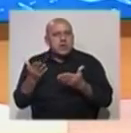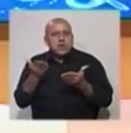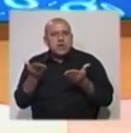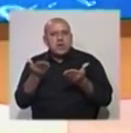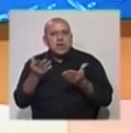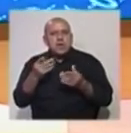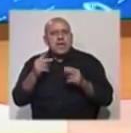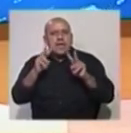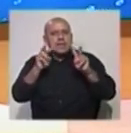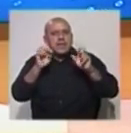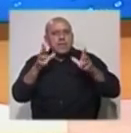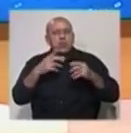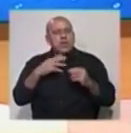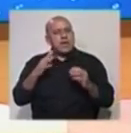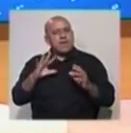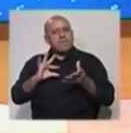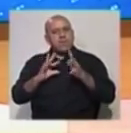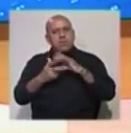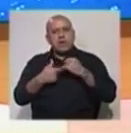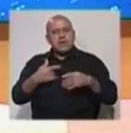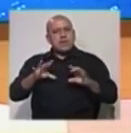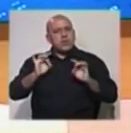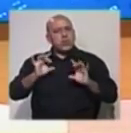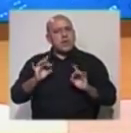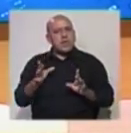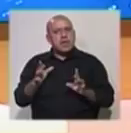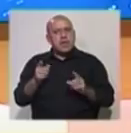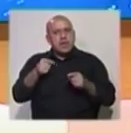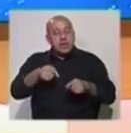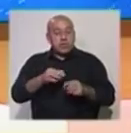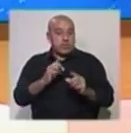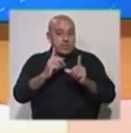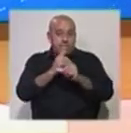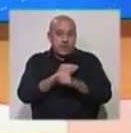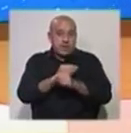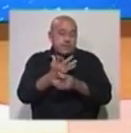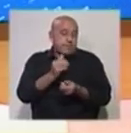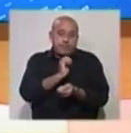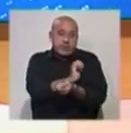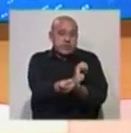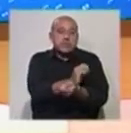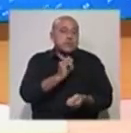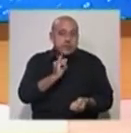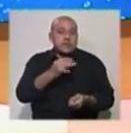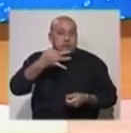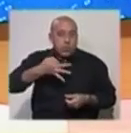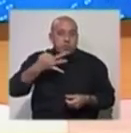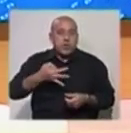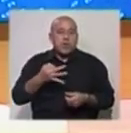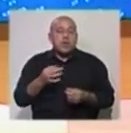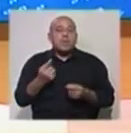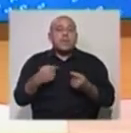llevando este hecho a una suerte de naturalización? Esto iba a terminar como terminó. Y bueno,